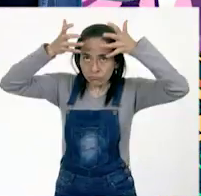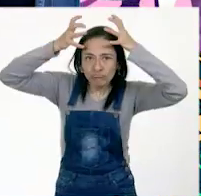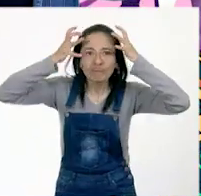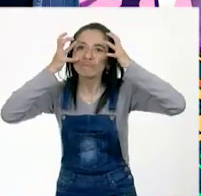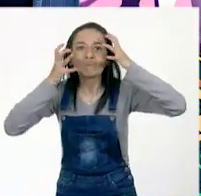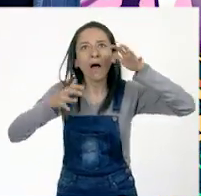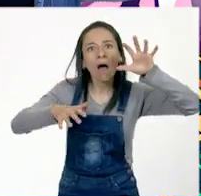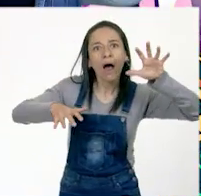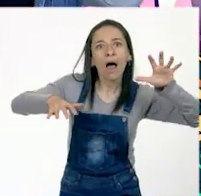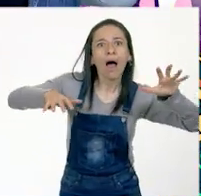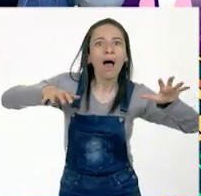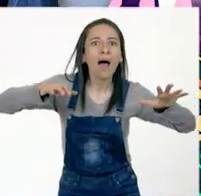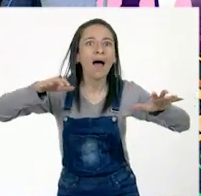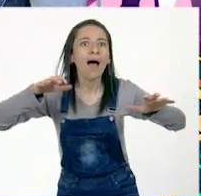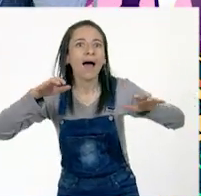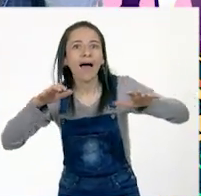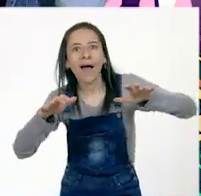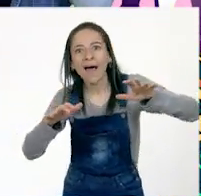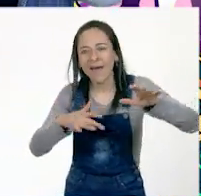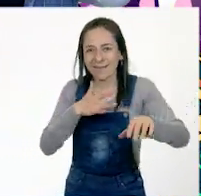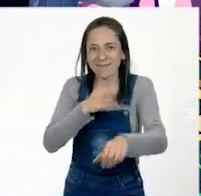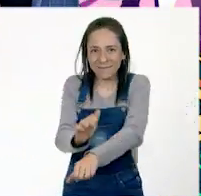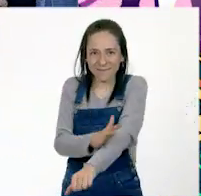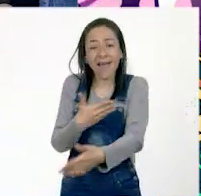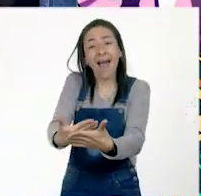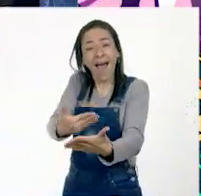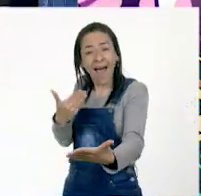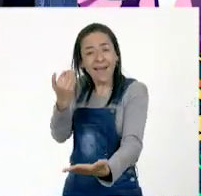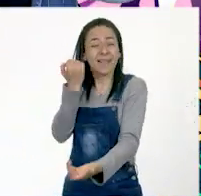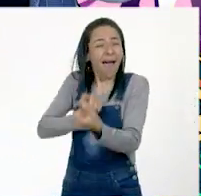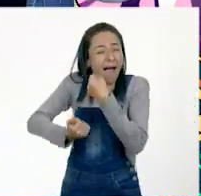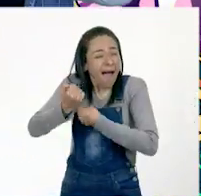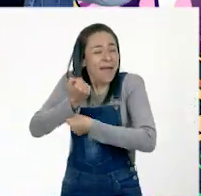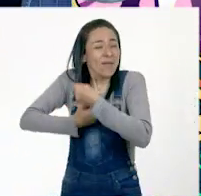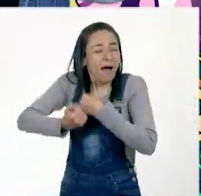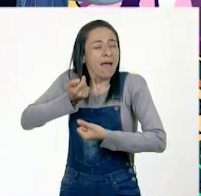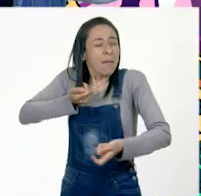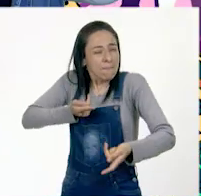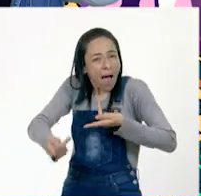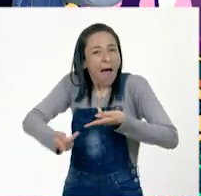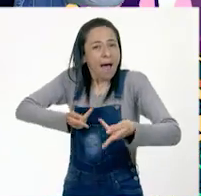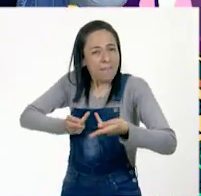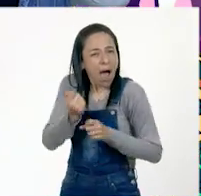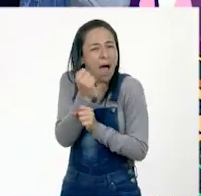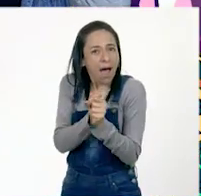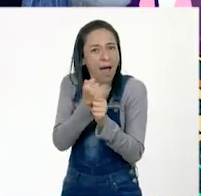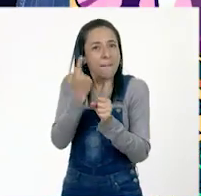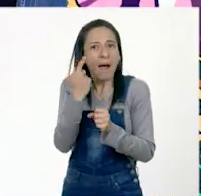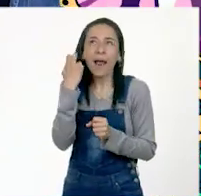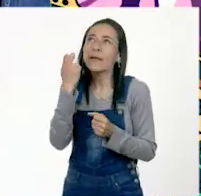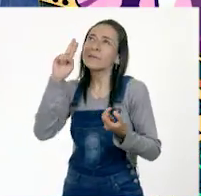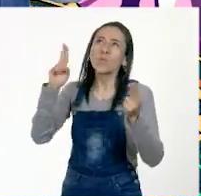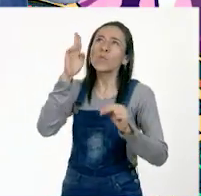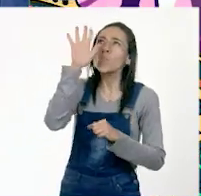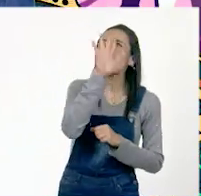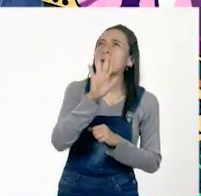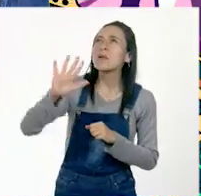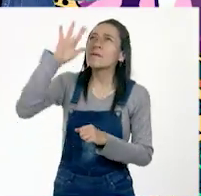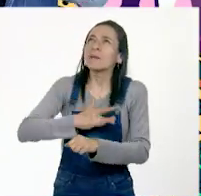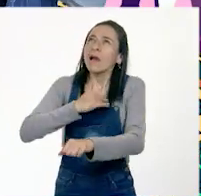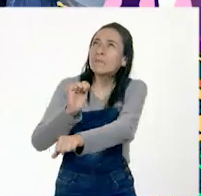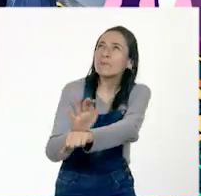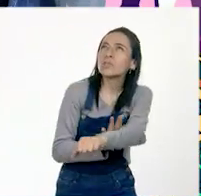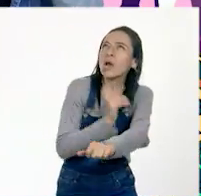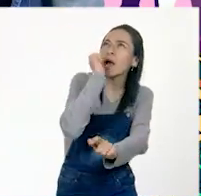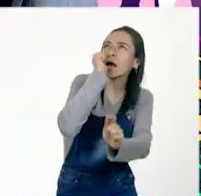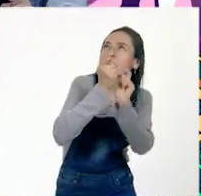años para viajar y seguir explorando el universo de las emociones. Sí, ahora entiendo. Yo